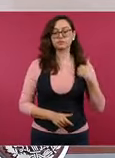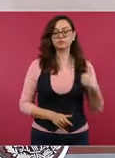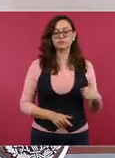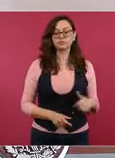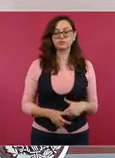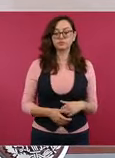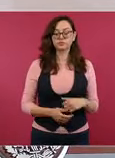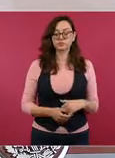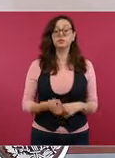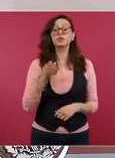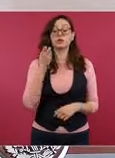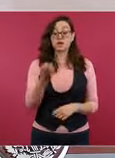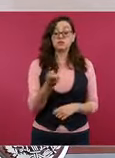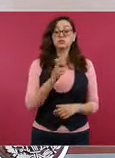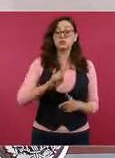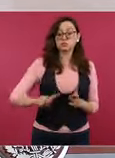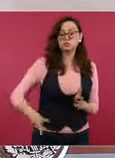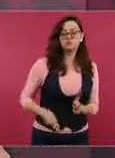Eso no.